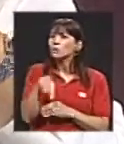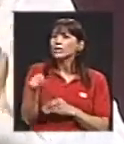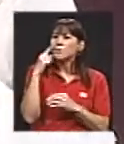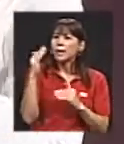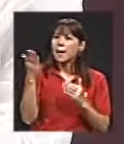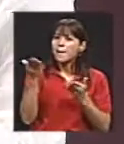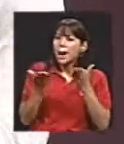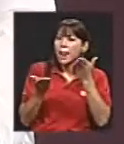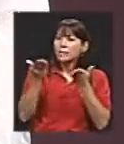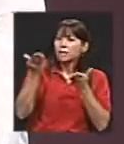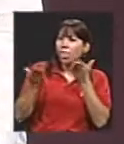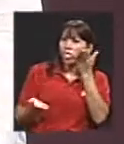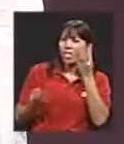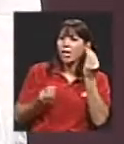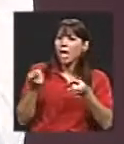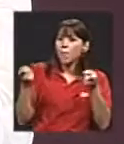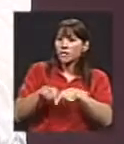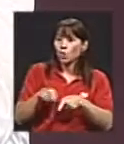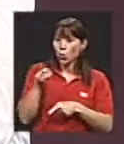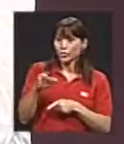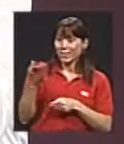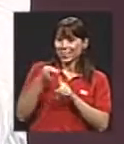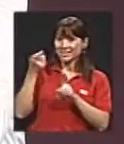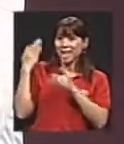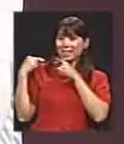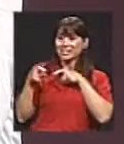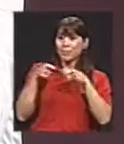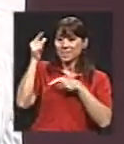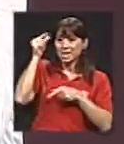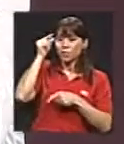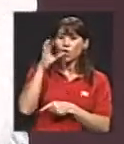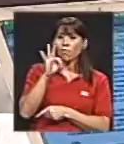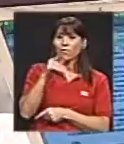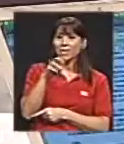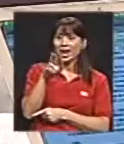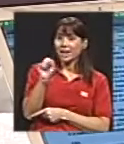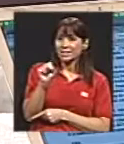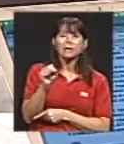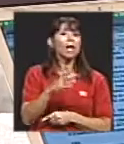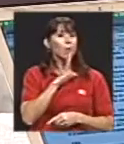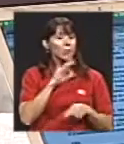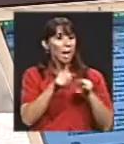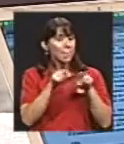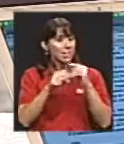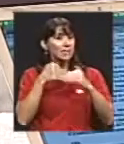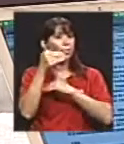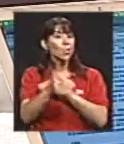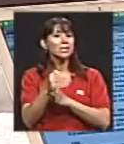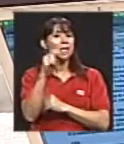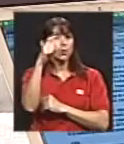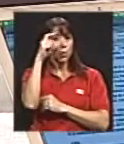encontraron usted usted ha venido ahora por la administración figueres de ahí va a pasar alamys rodríguez hablamos de los días echeverría 98 al